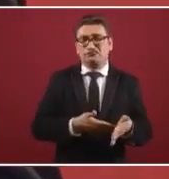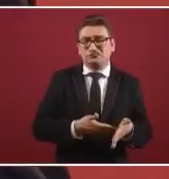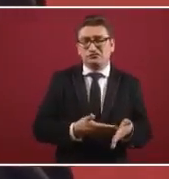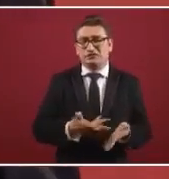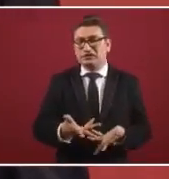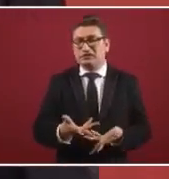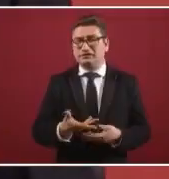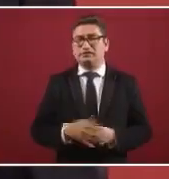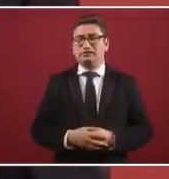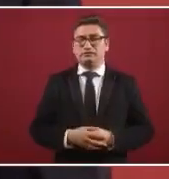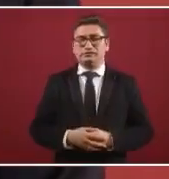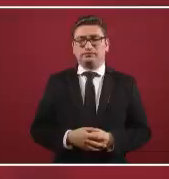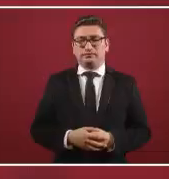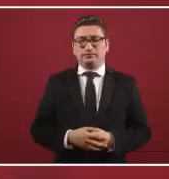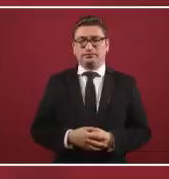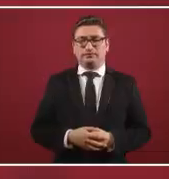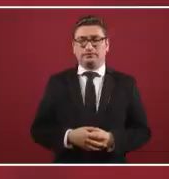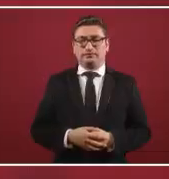con